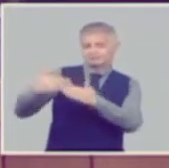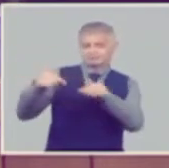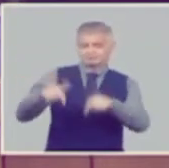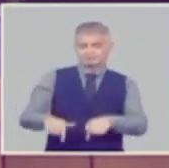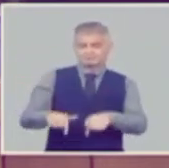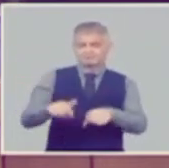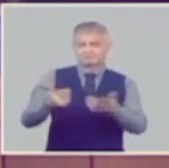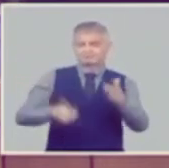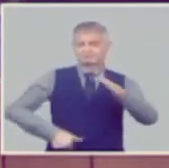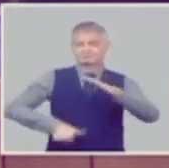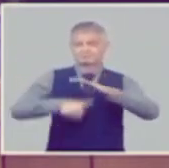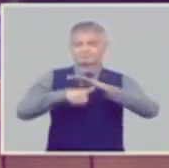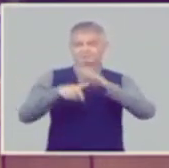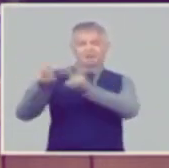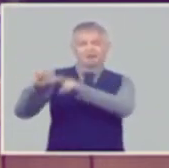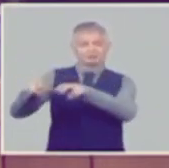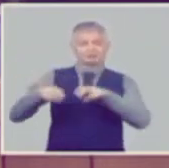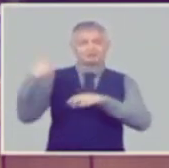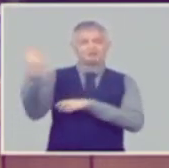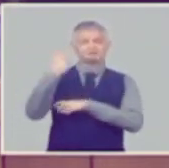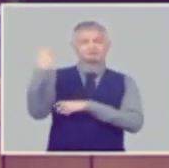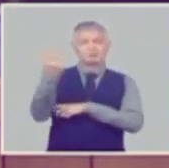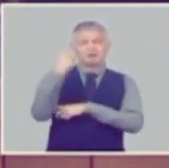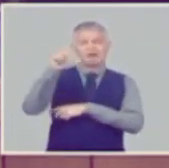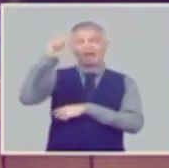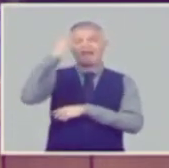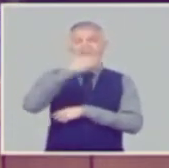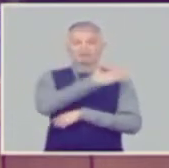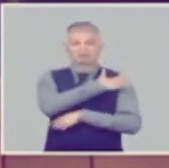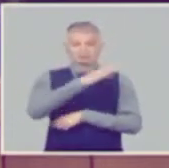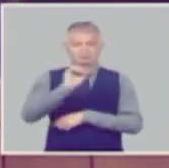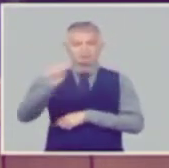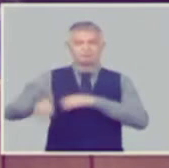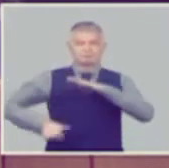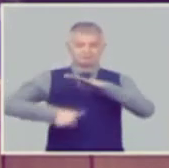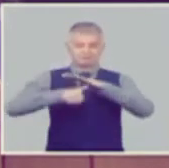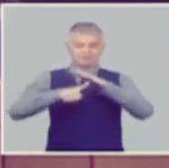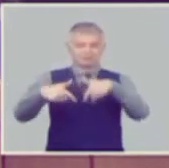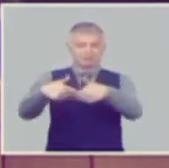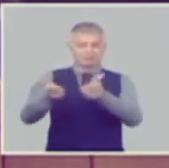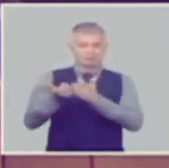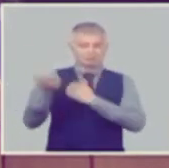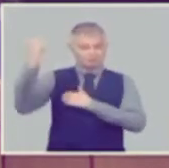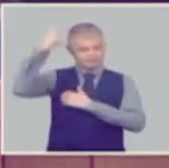de la Asamblea Nacional del Poder Popular y presidente de los Consejos de Estado,